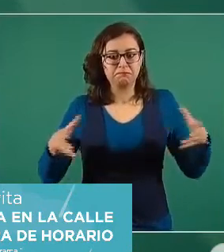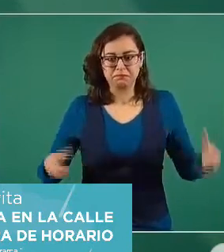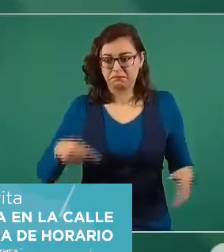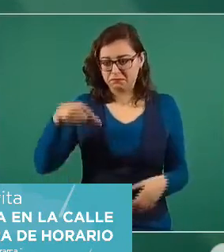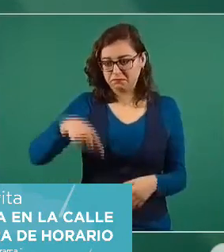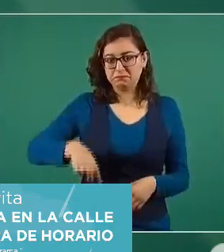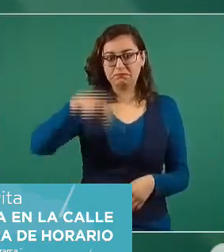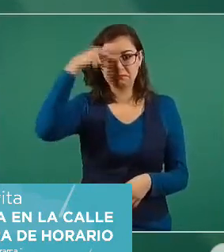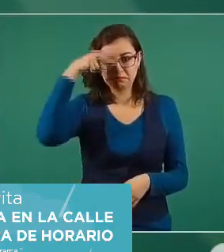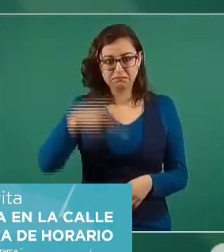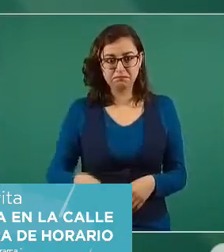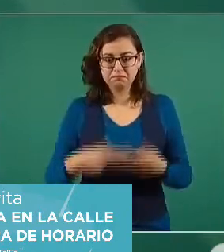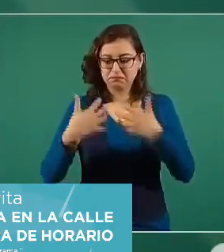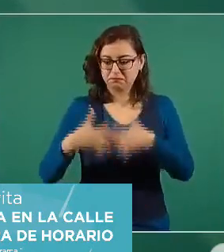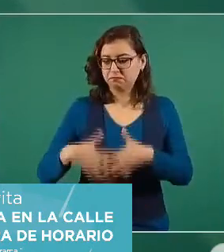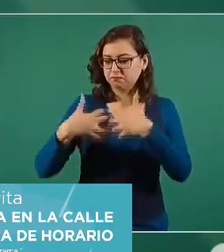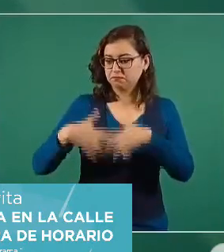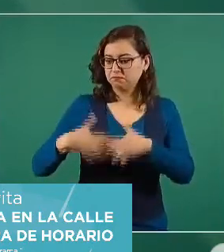en México.